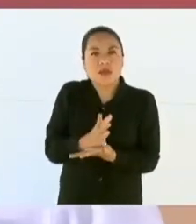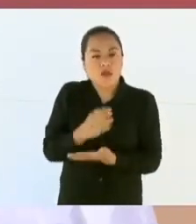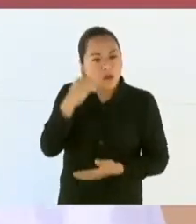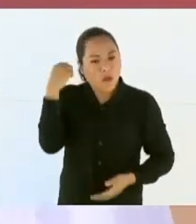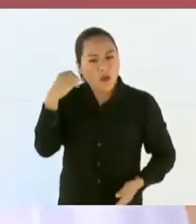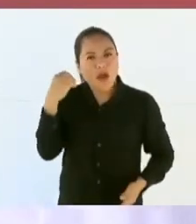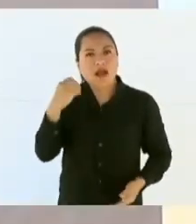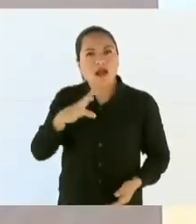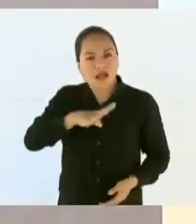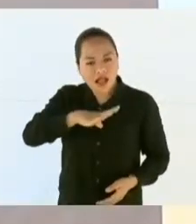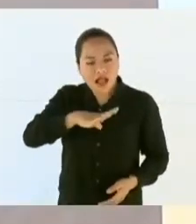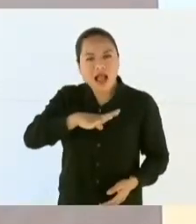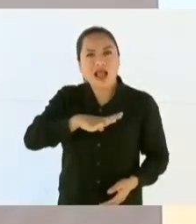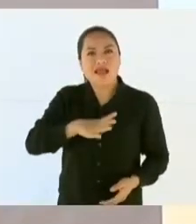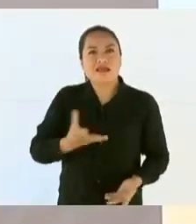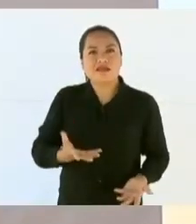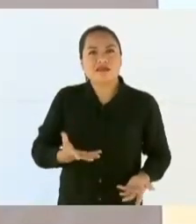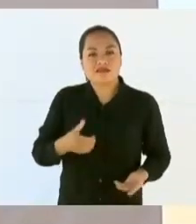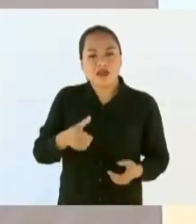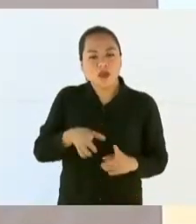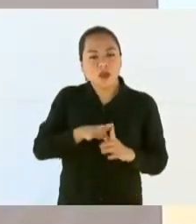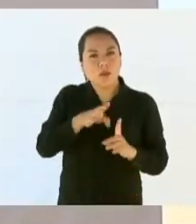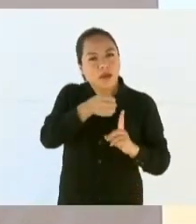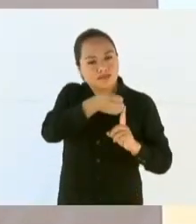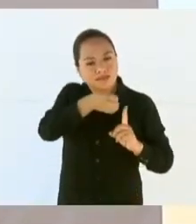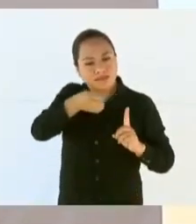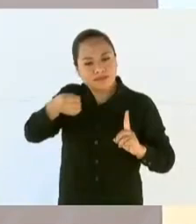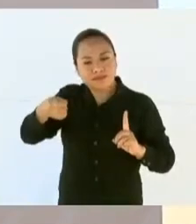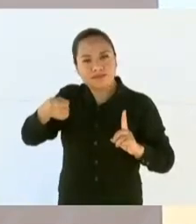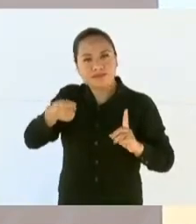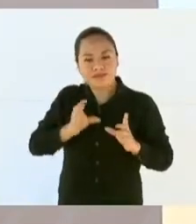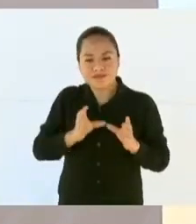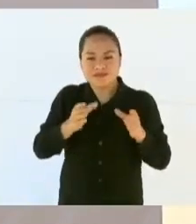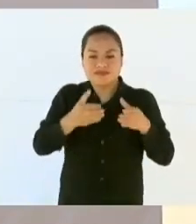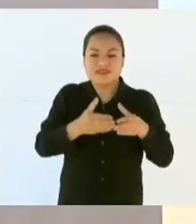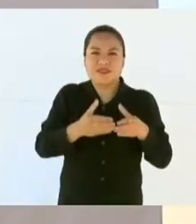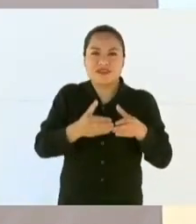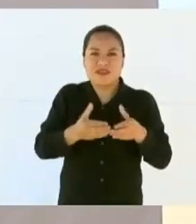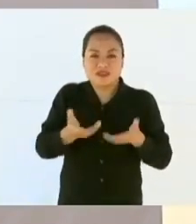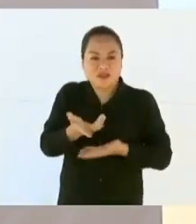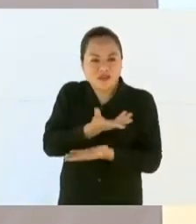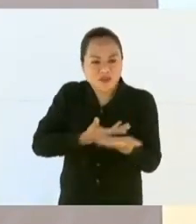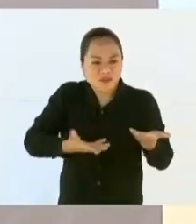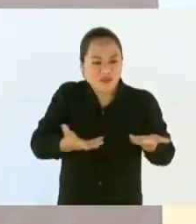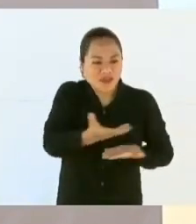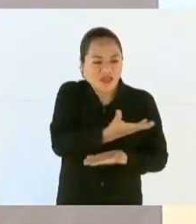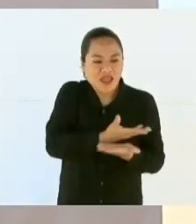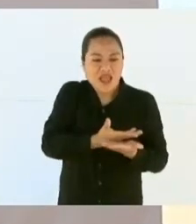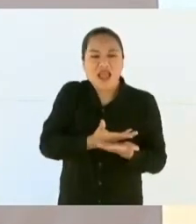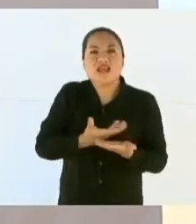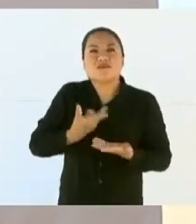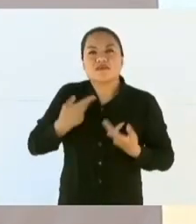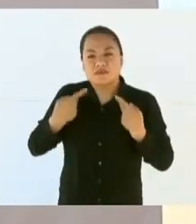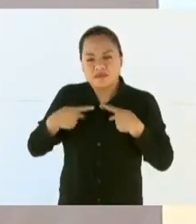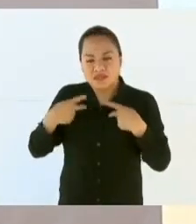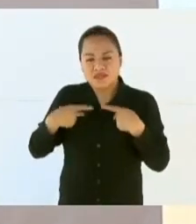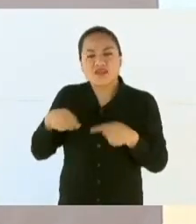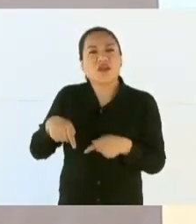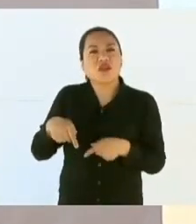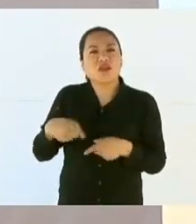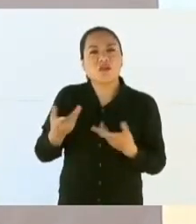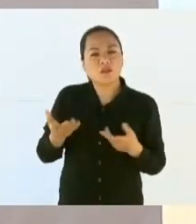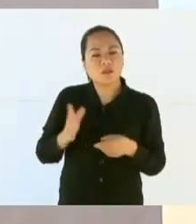hay esta organización social comunitaria? ¿Por qué fue